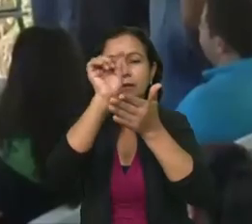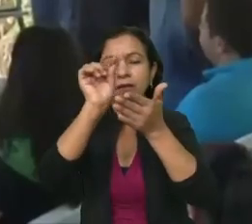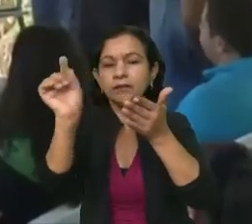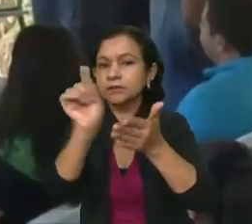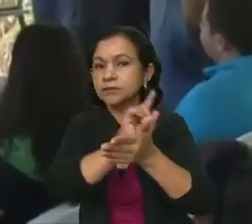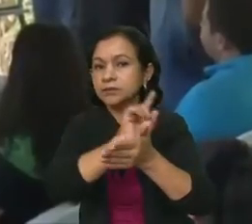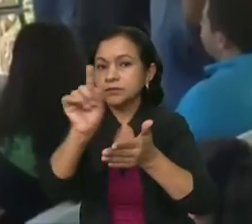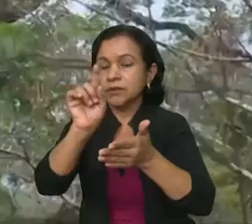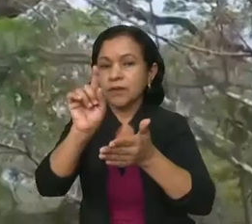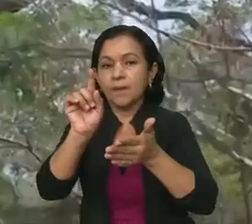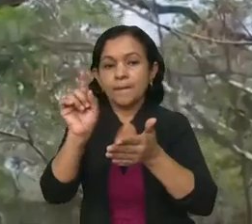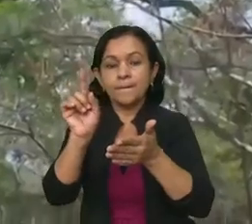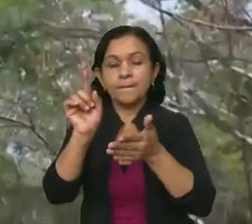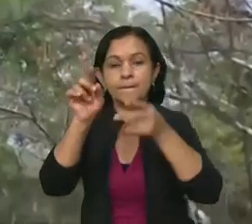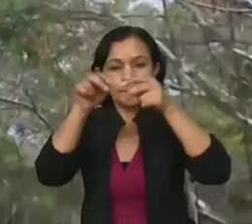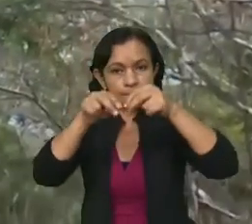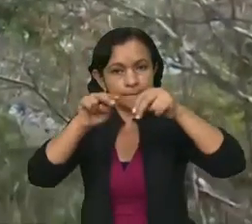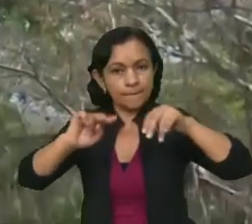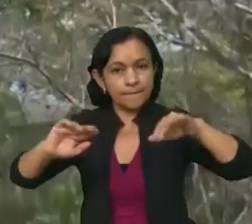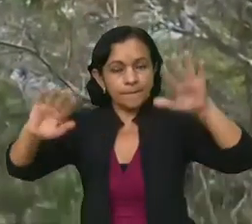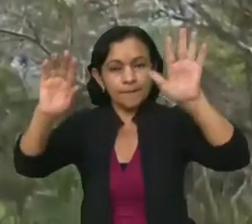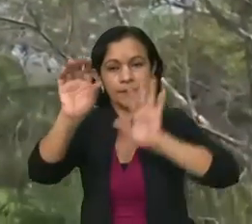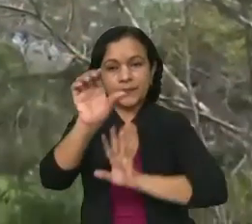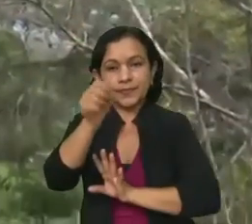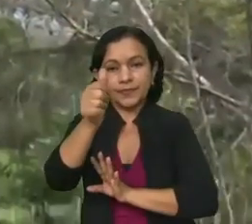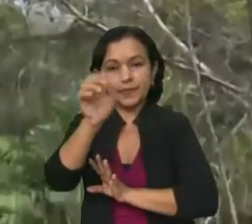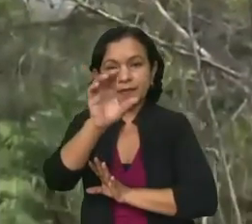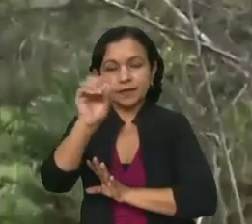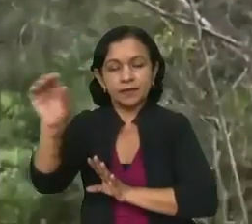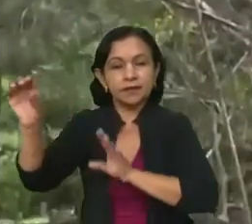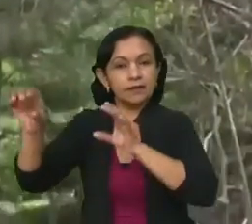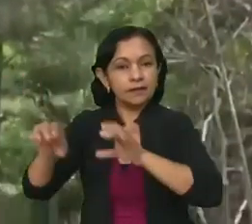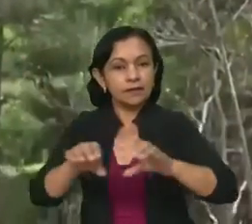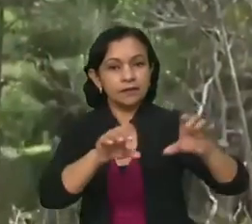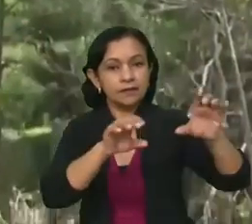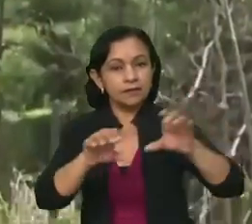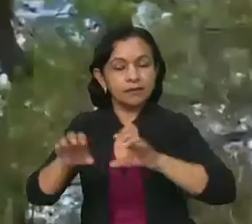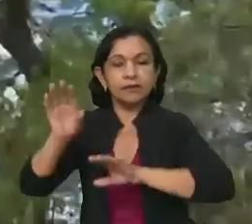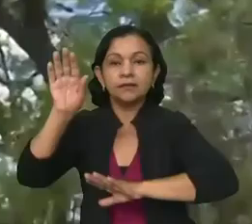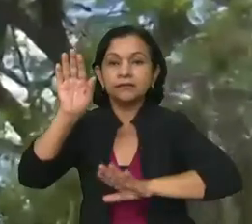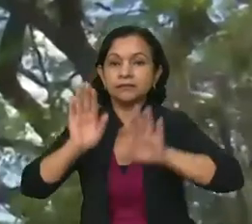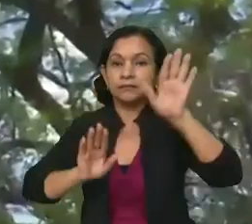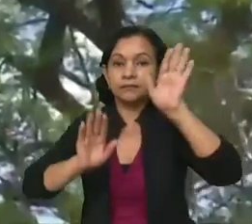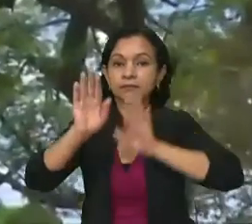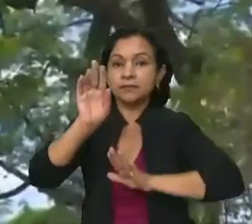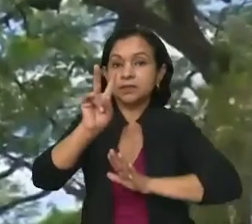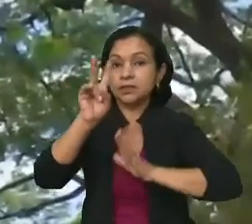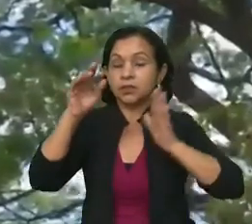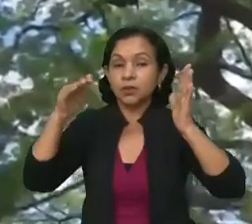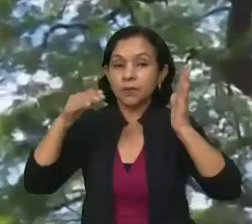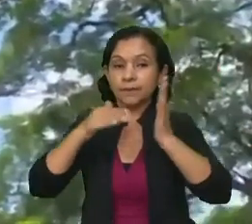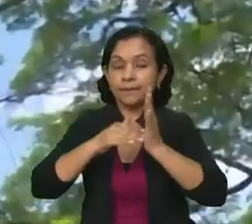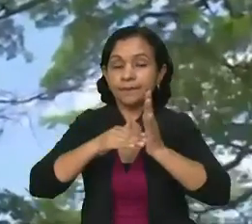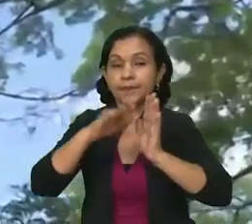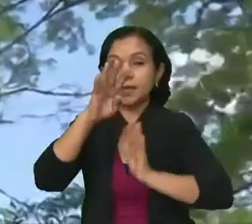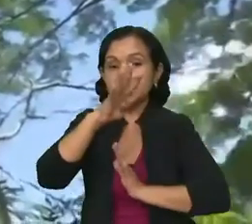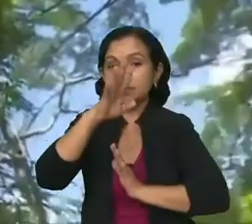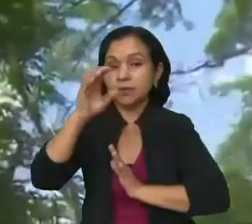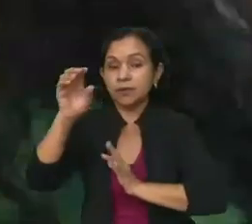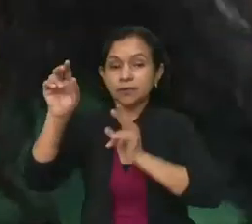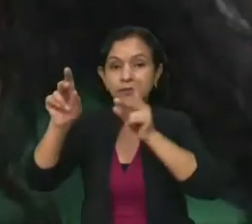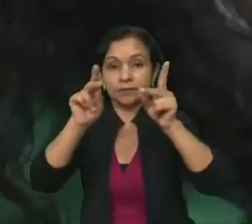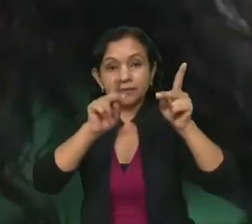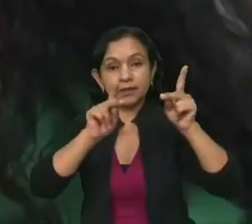la semana que pasó, el Marena realizó un total de 600 actividades, donde participaron 2.400